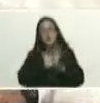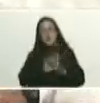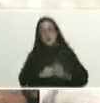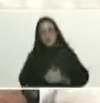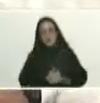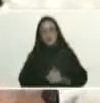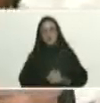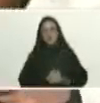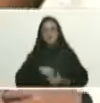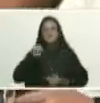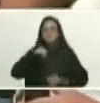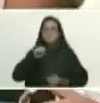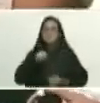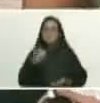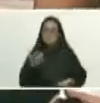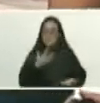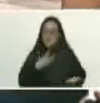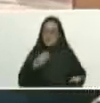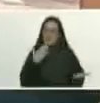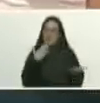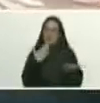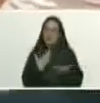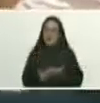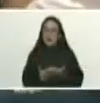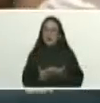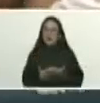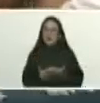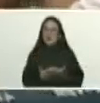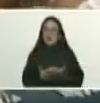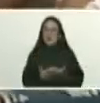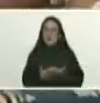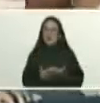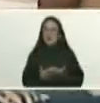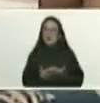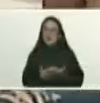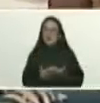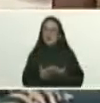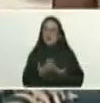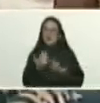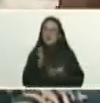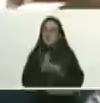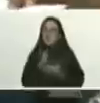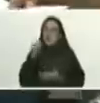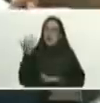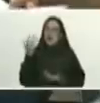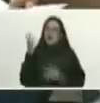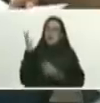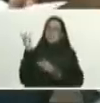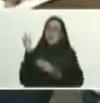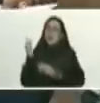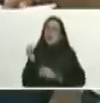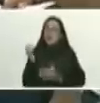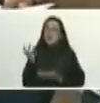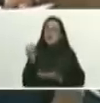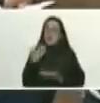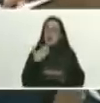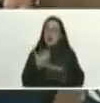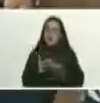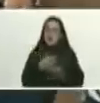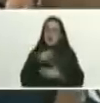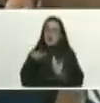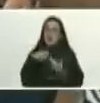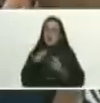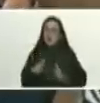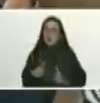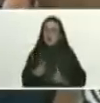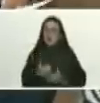Sí, señor presidente, bueno, agradecer. En cada episodio oscuro siempre hay una luz de esperanza, y esa luz de esperanza ha sido la revolución